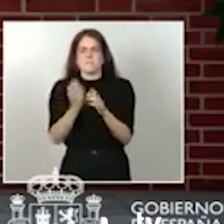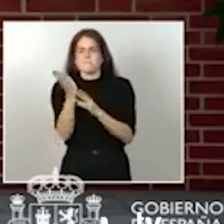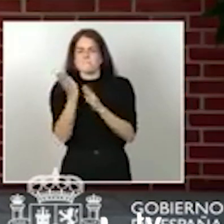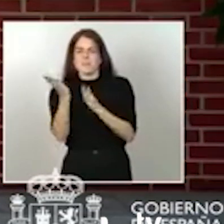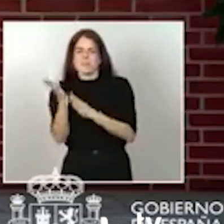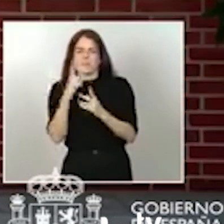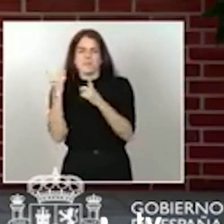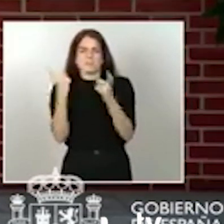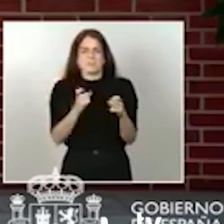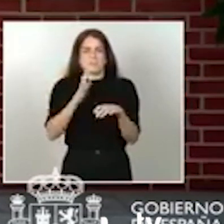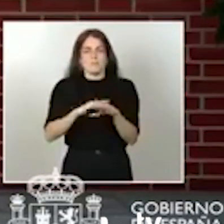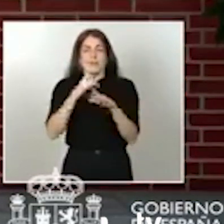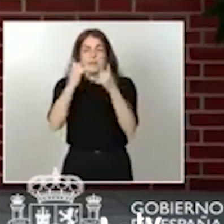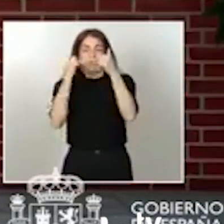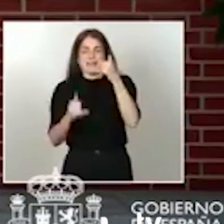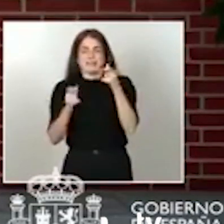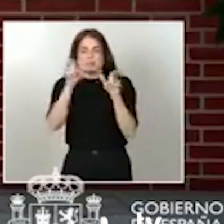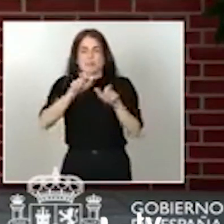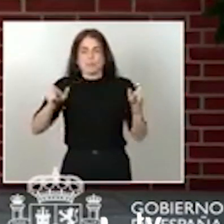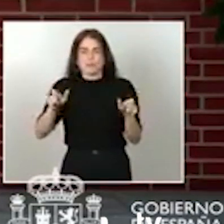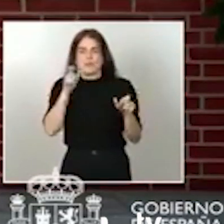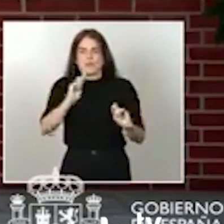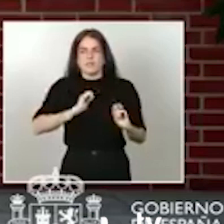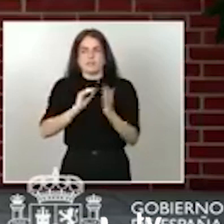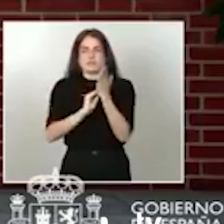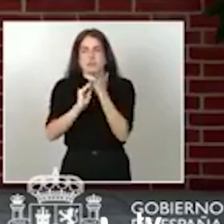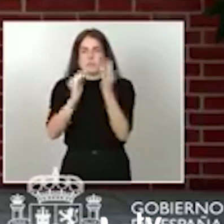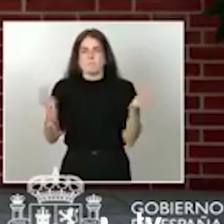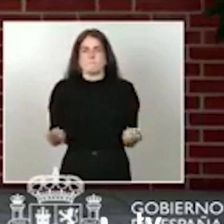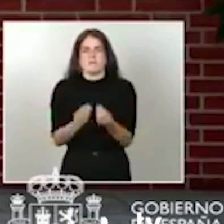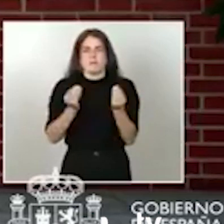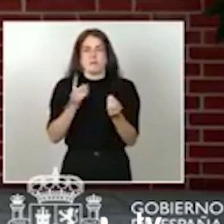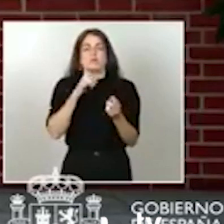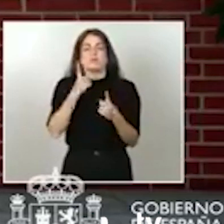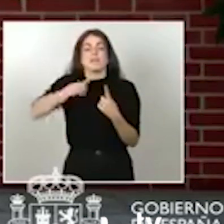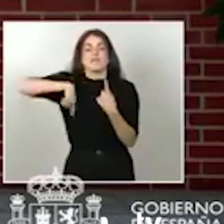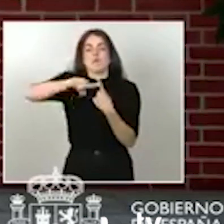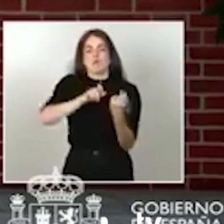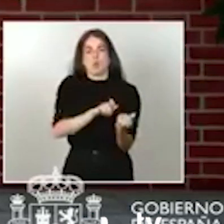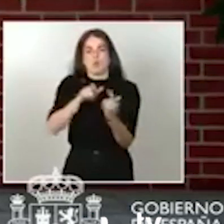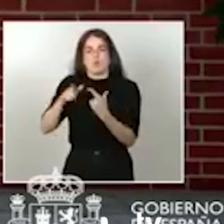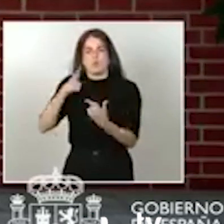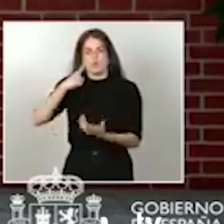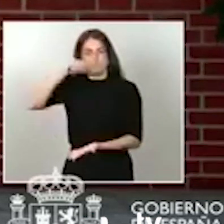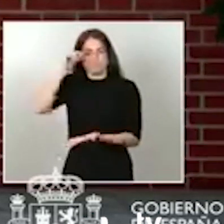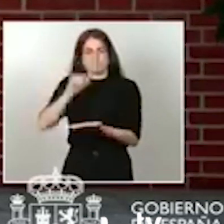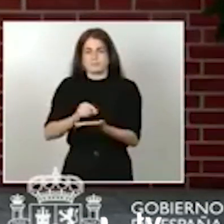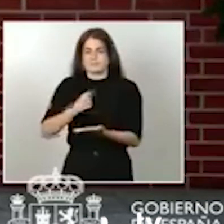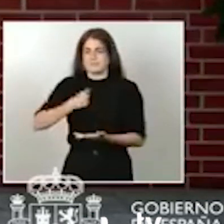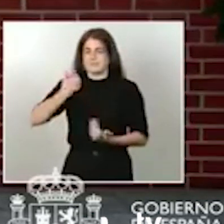que supone esta llegada de personas y proceder a la devolución inmediata repito a la devolución inmediata